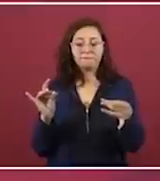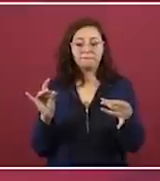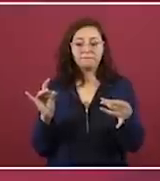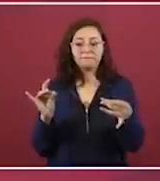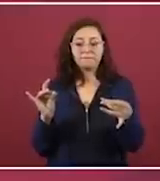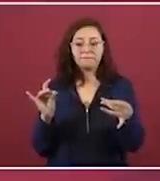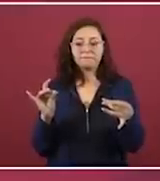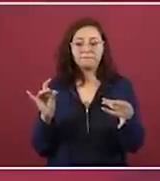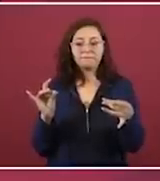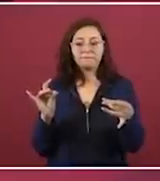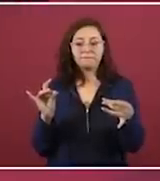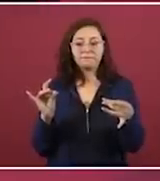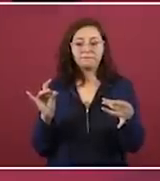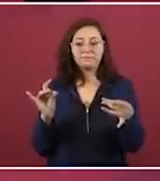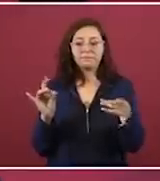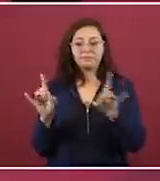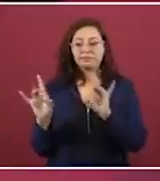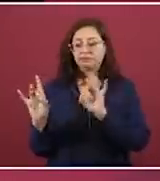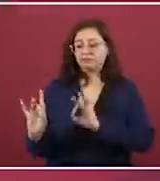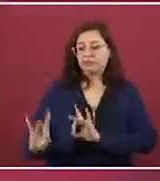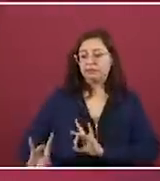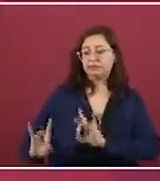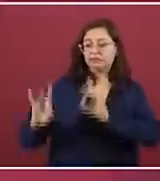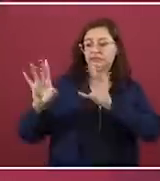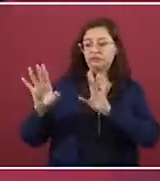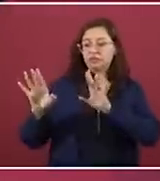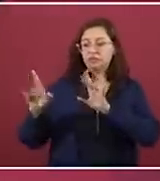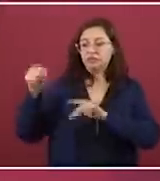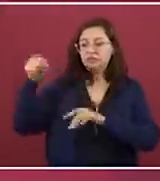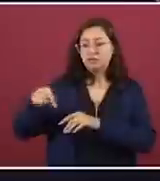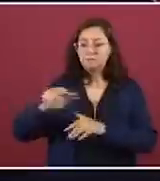fue un enfrentamiento en un bar,